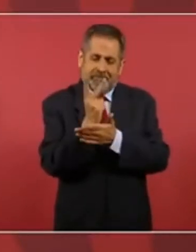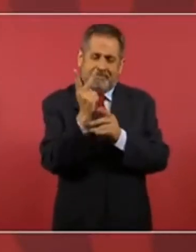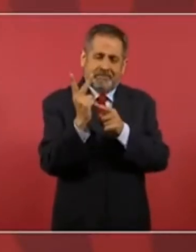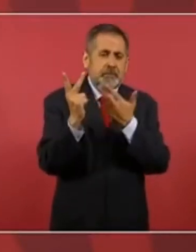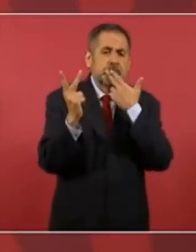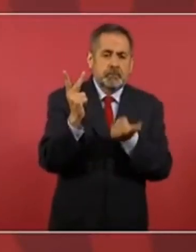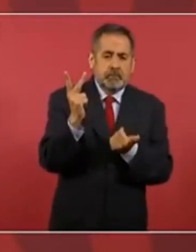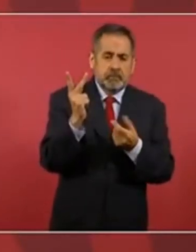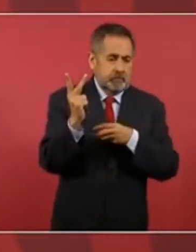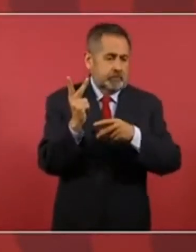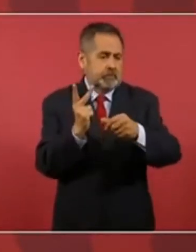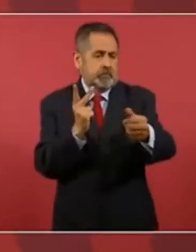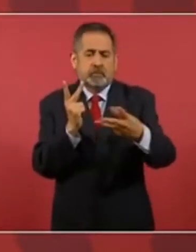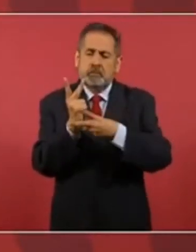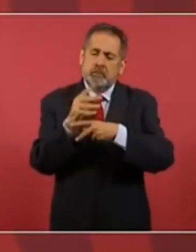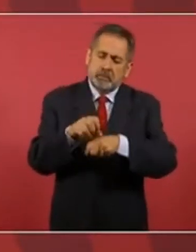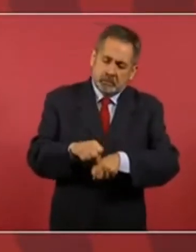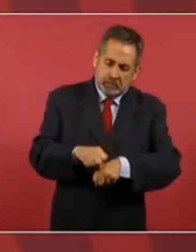Entonces, para la limpia